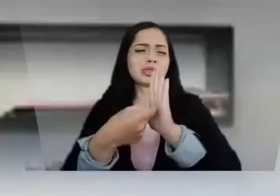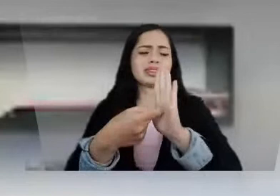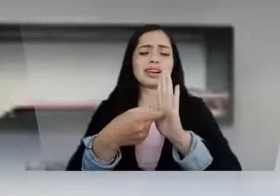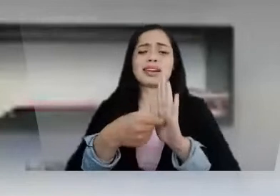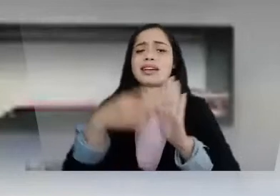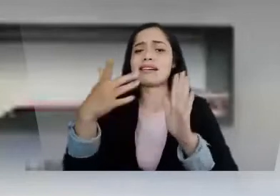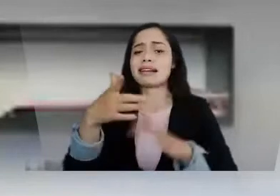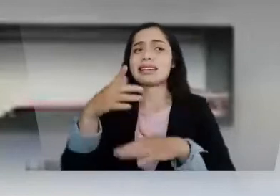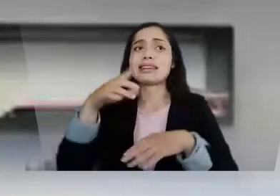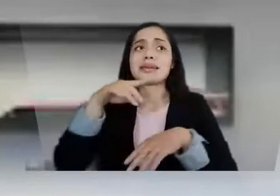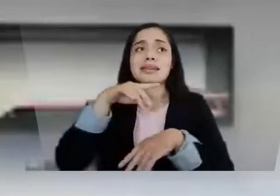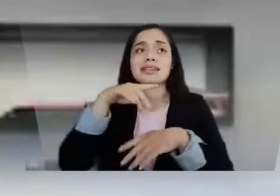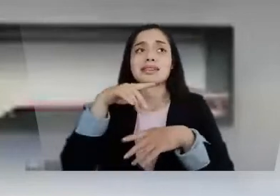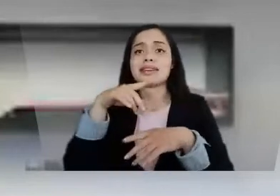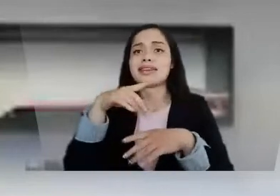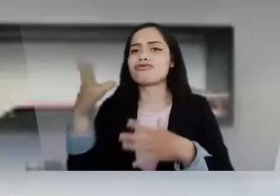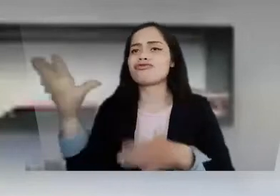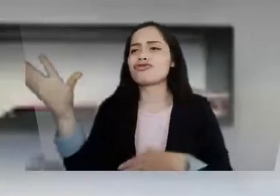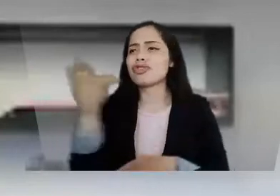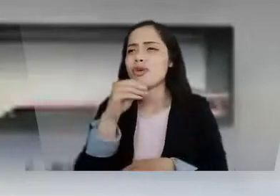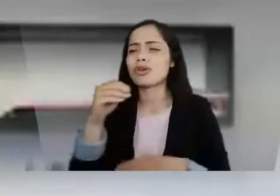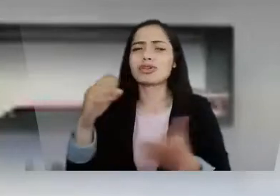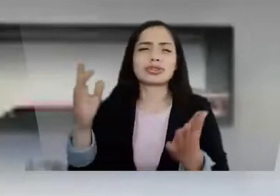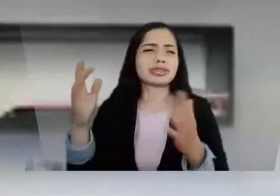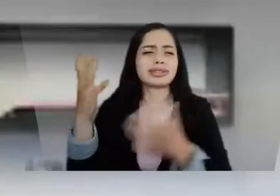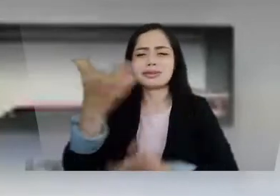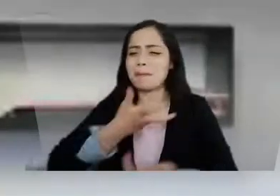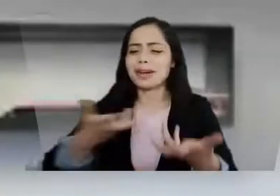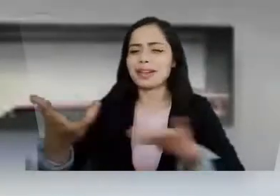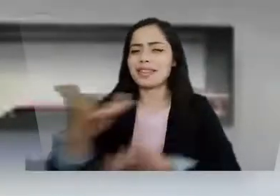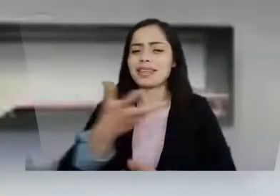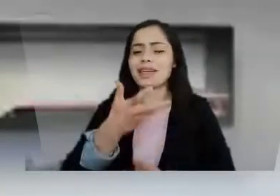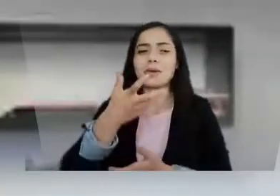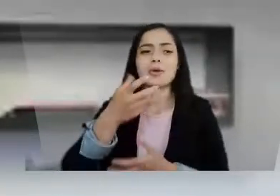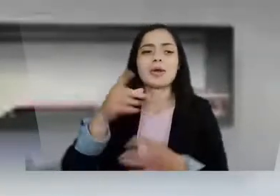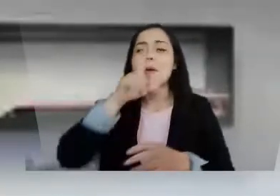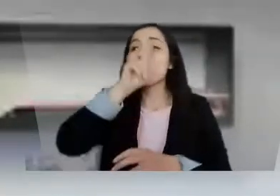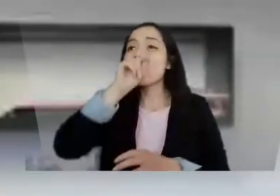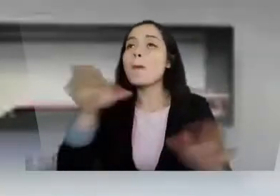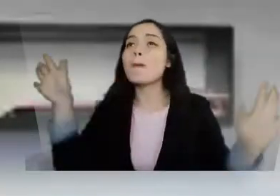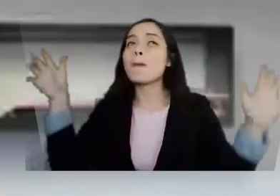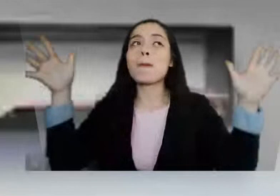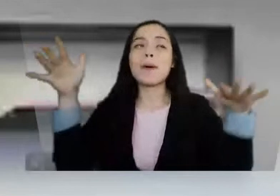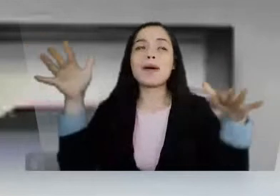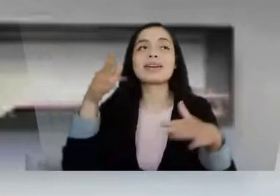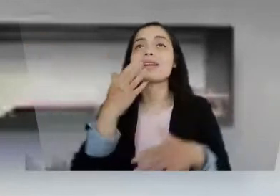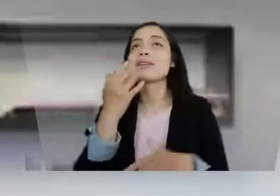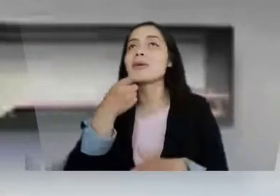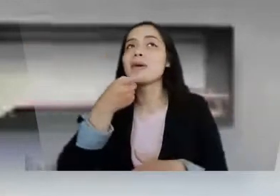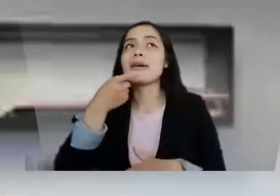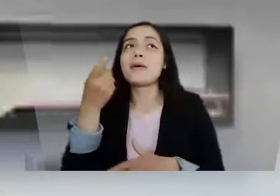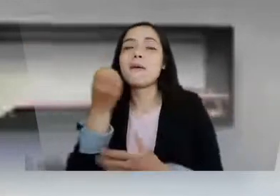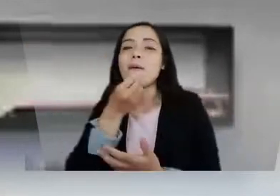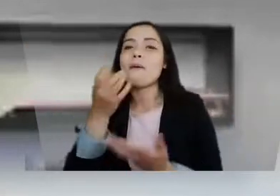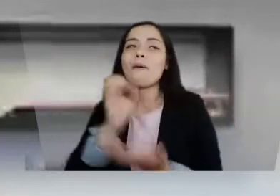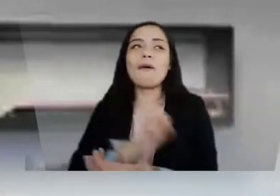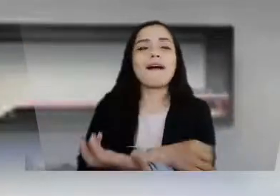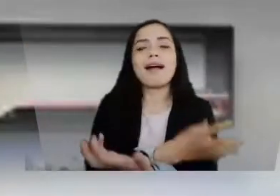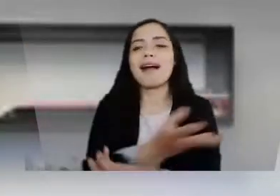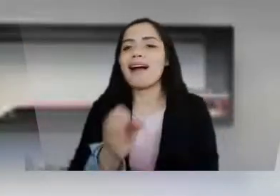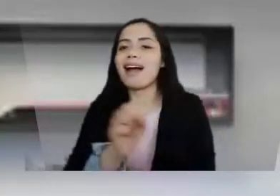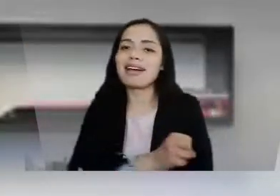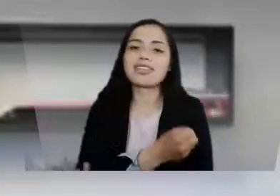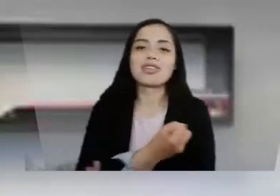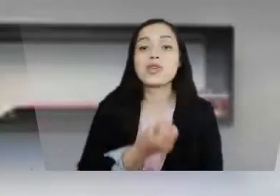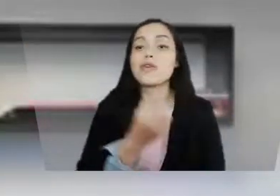nos acompañan hoy: Jessica Díaz, Natalia Ocampo, Andrés Cuervo y Andrés Soto.